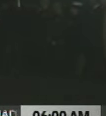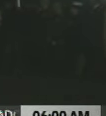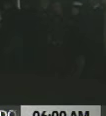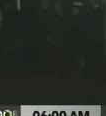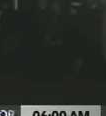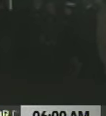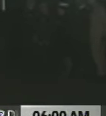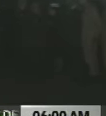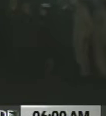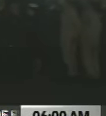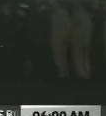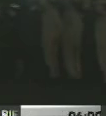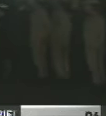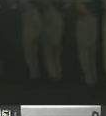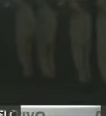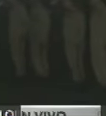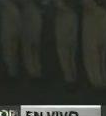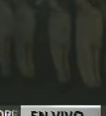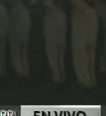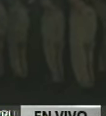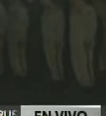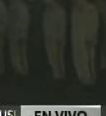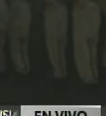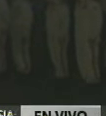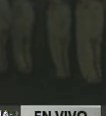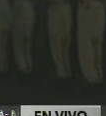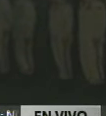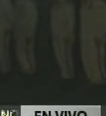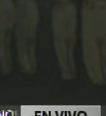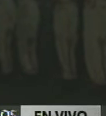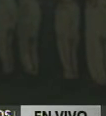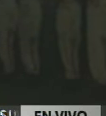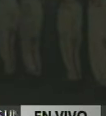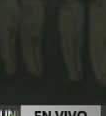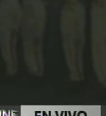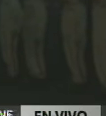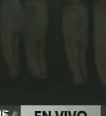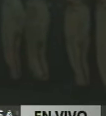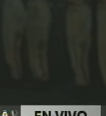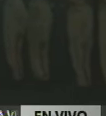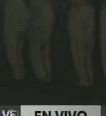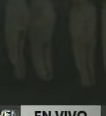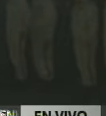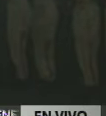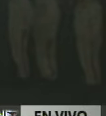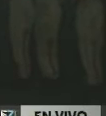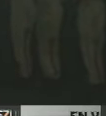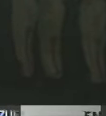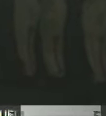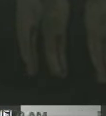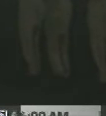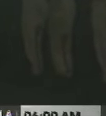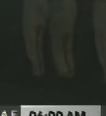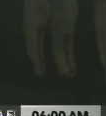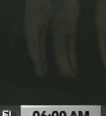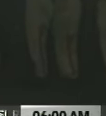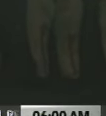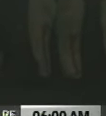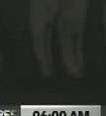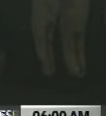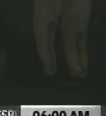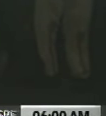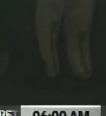exactamente, el Chávez tomó poder el 2 de febrero de 1999 en la Asamblea Nacional, cuando juró sobre la moribunda, allí rescató a